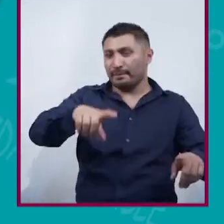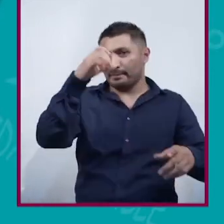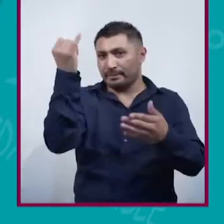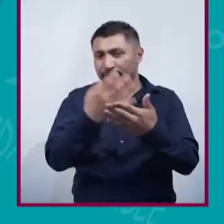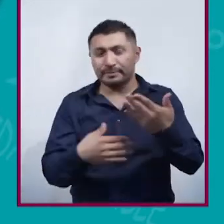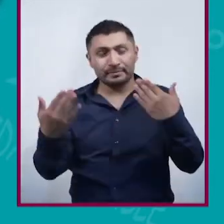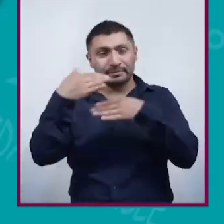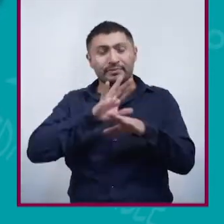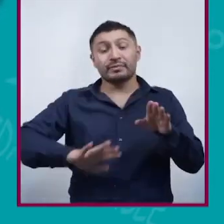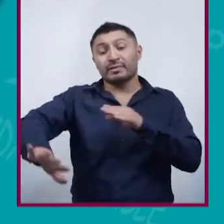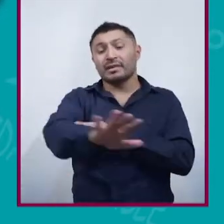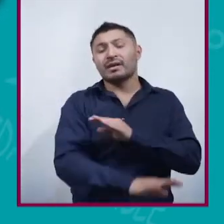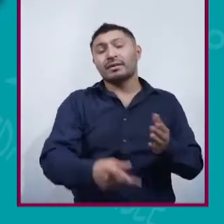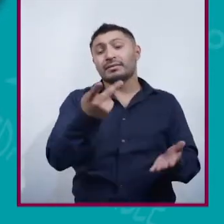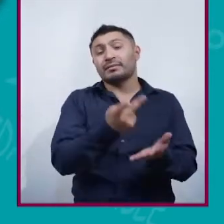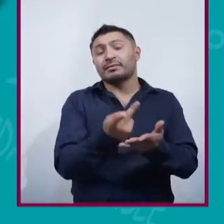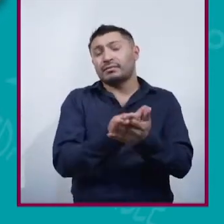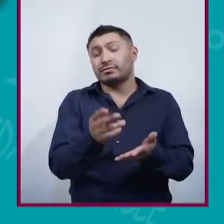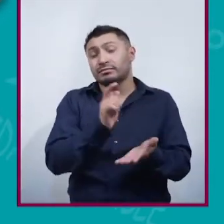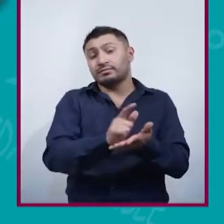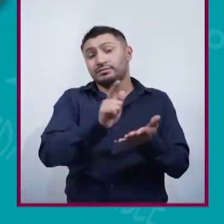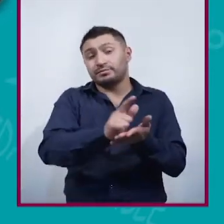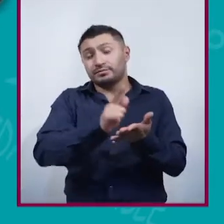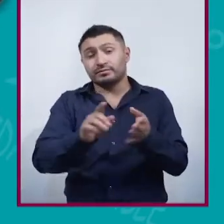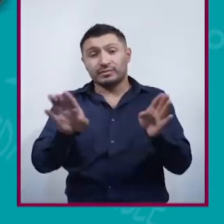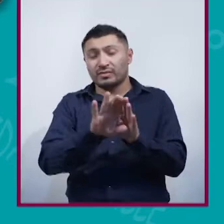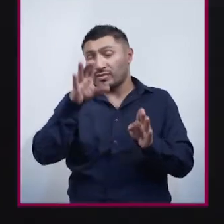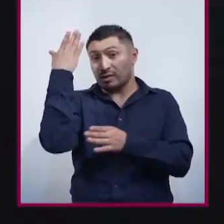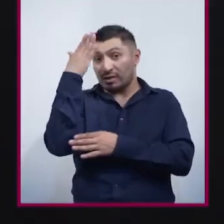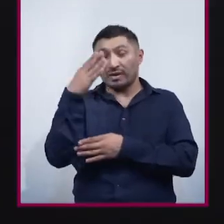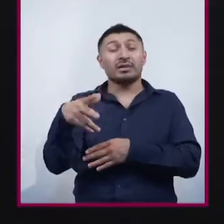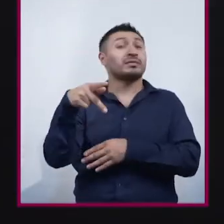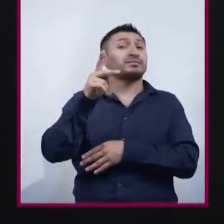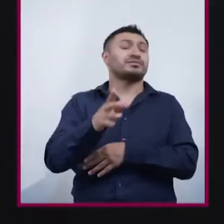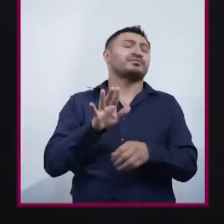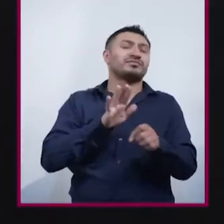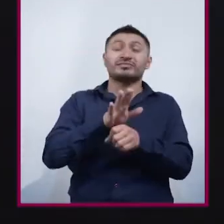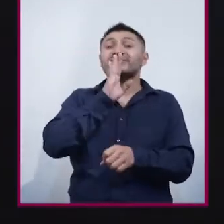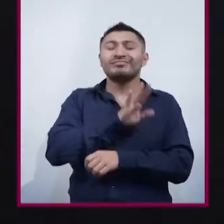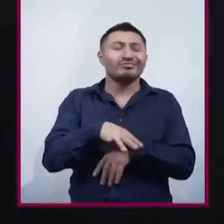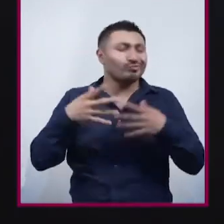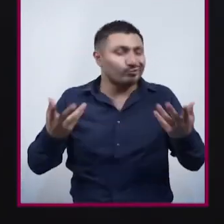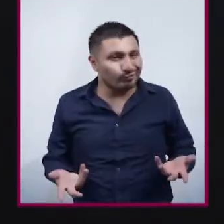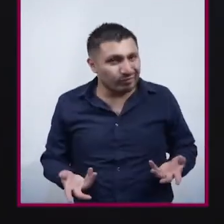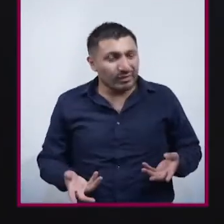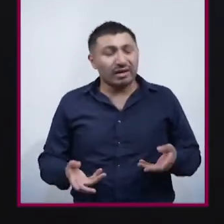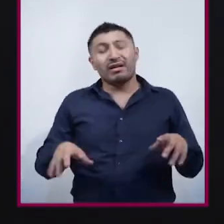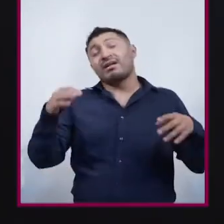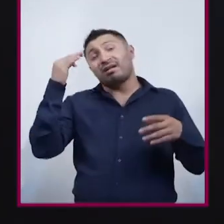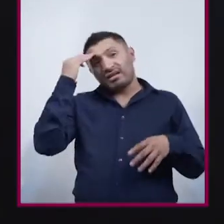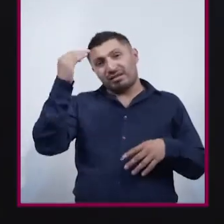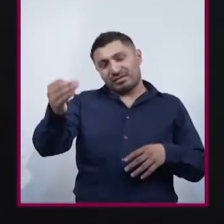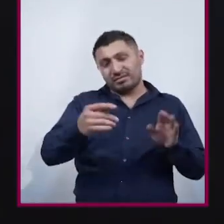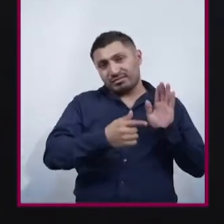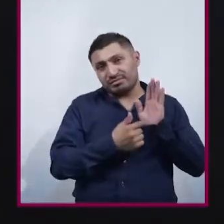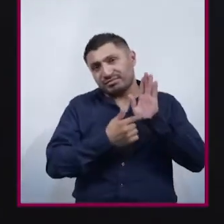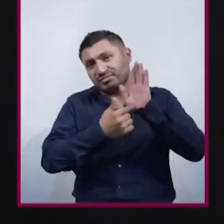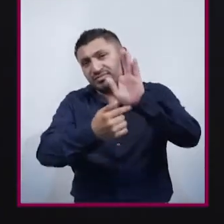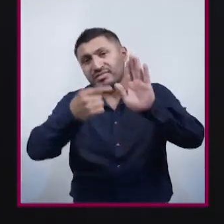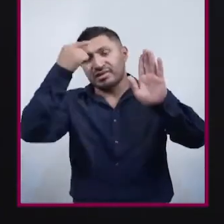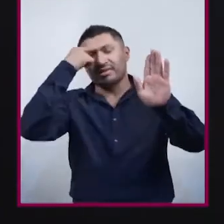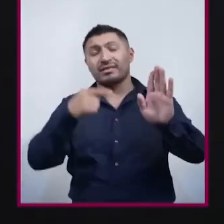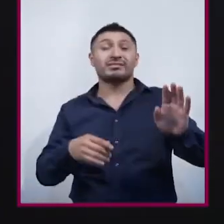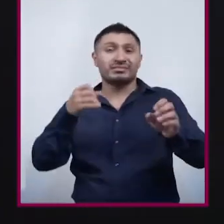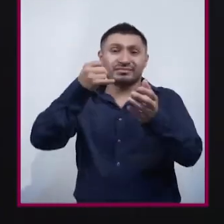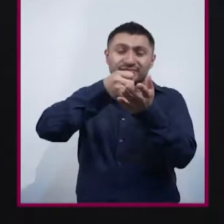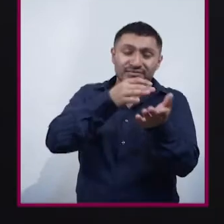imagen sobre una superficie de plata pulida como un espejo. El inconveniente que tuvo esta técnica fue que los tiempos de exposición